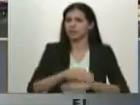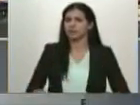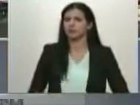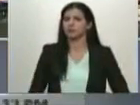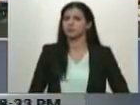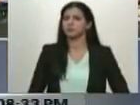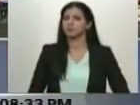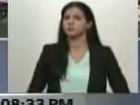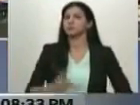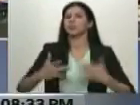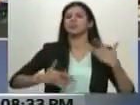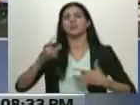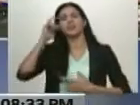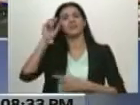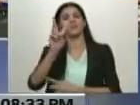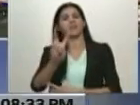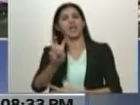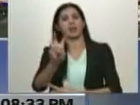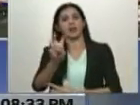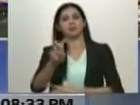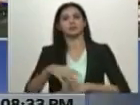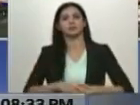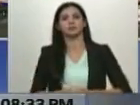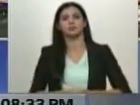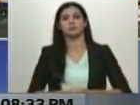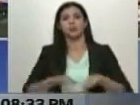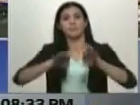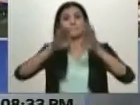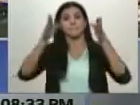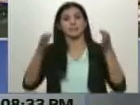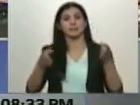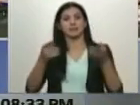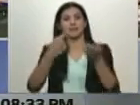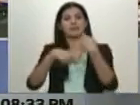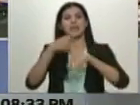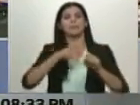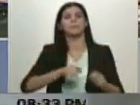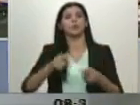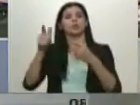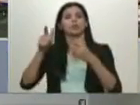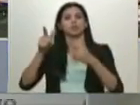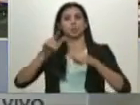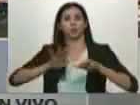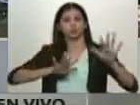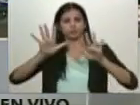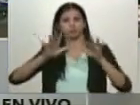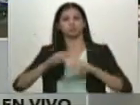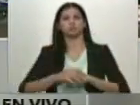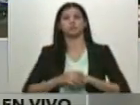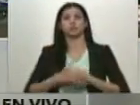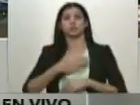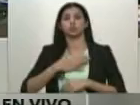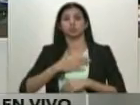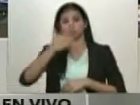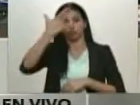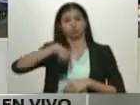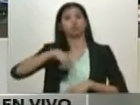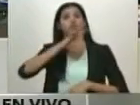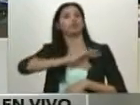en el acto del viernes, en la mesa de exportaciones. Yo soy